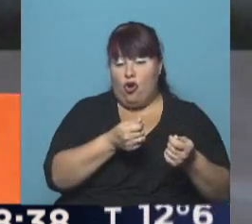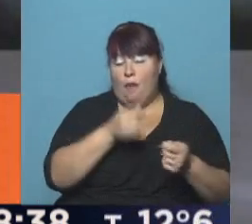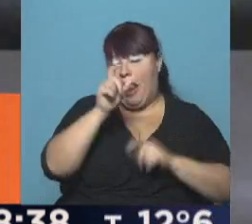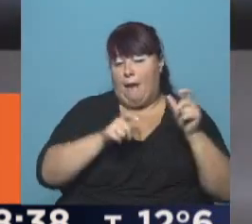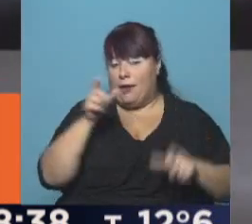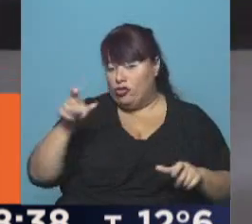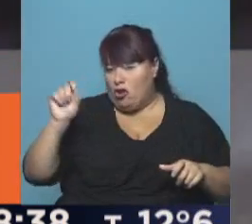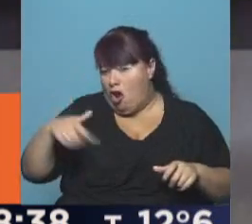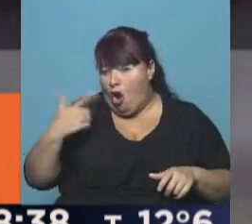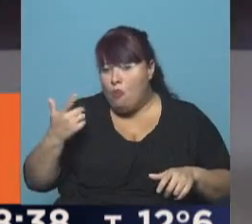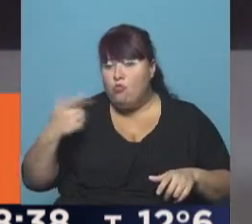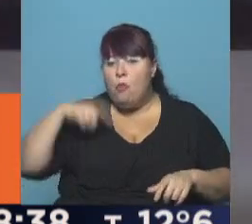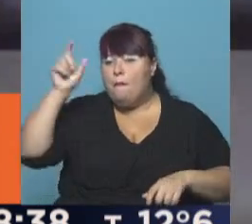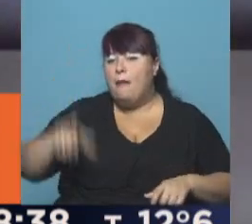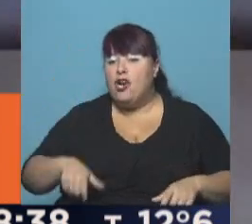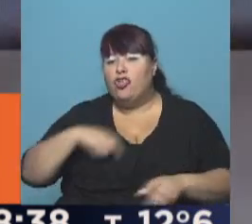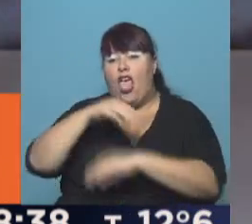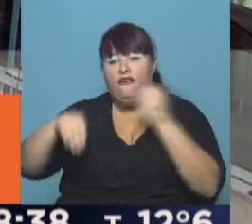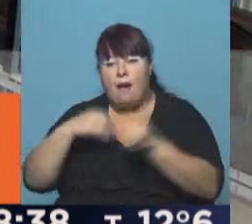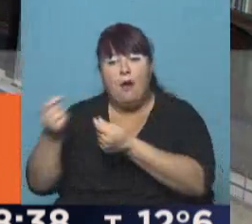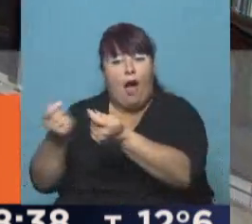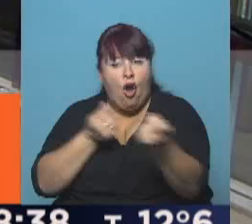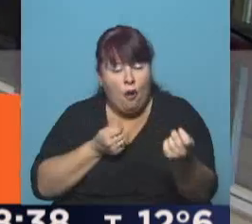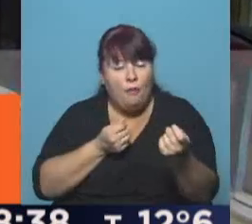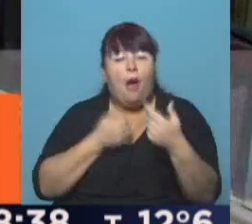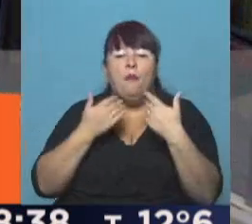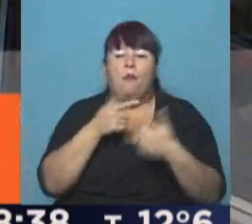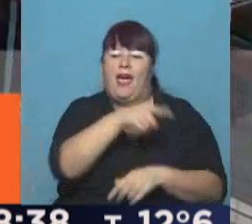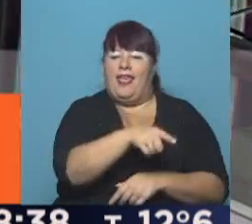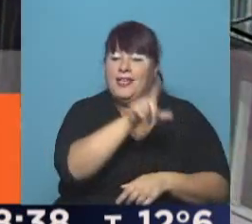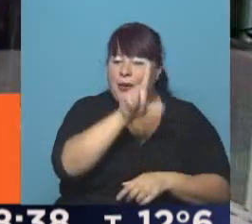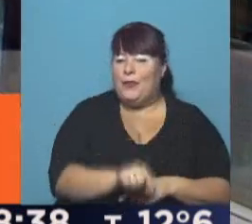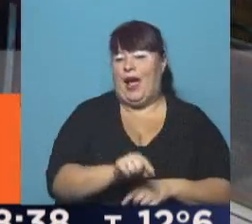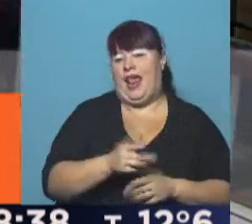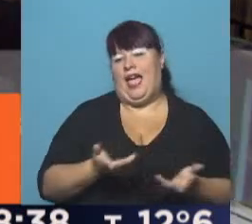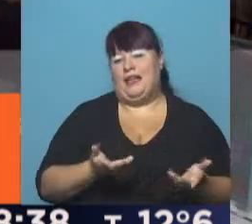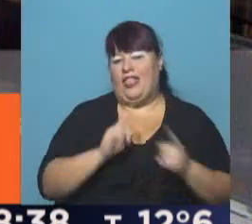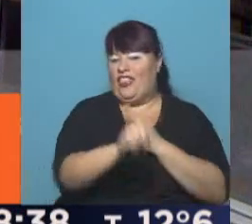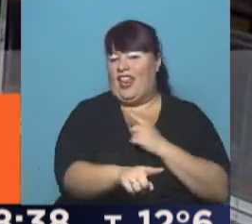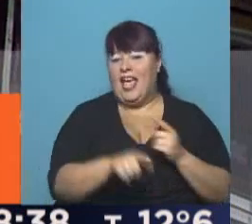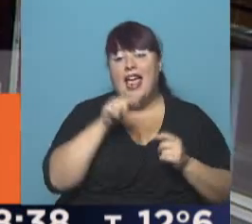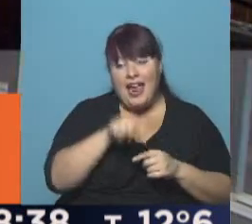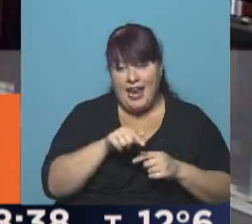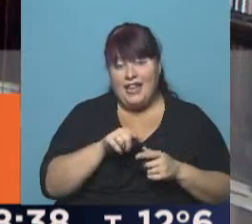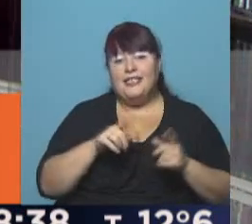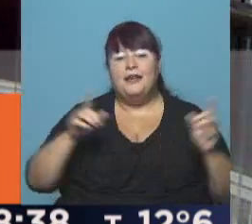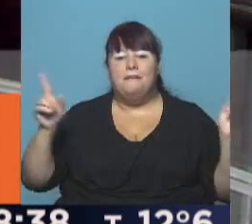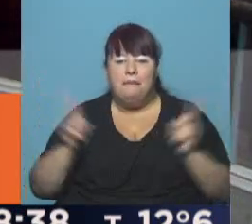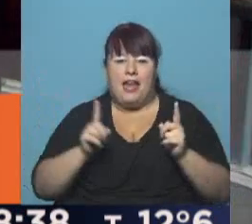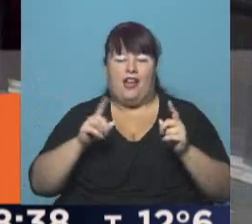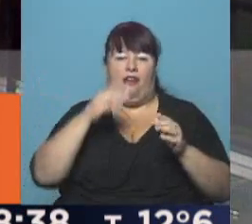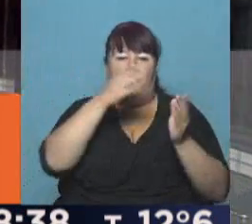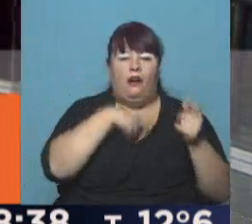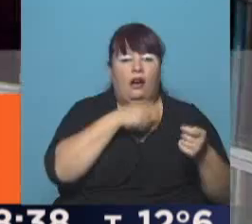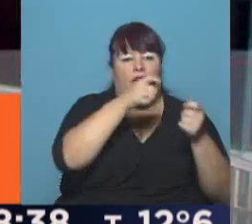ciudadano común de la persona de la familia acceda a ese producto de manera mucho más directa y eso es acortando la cadena de